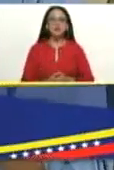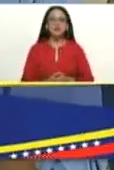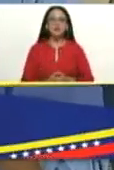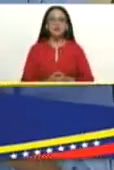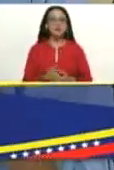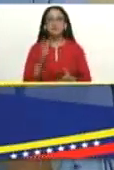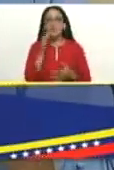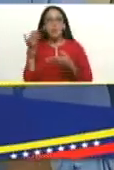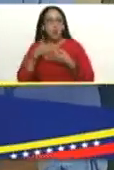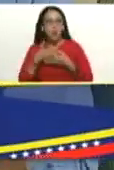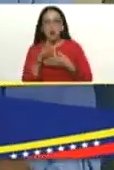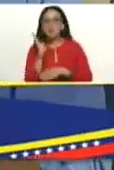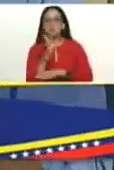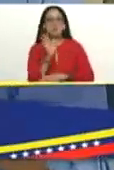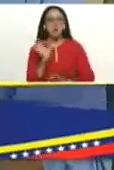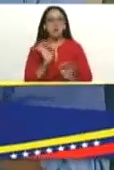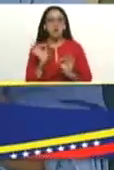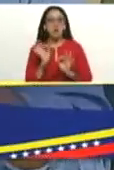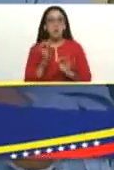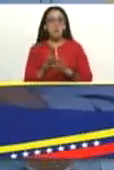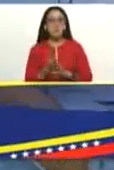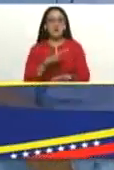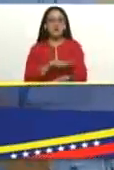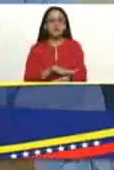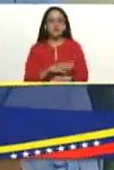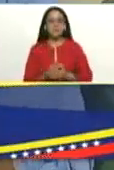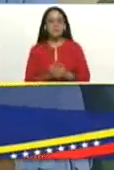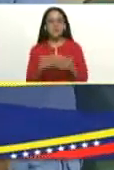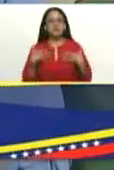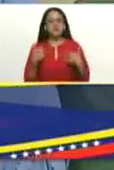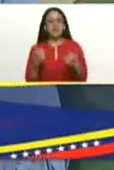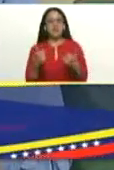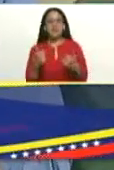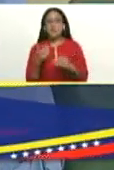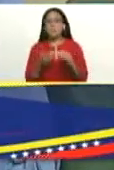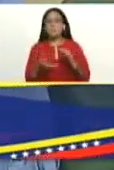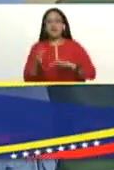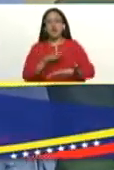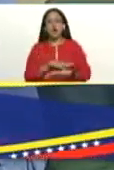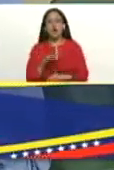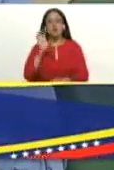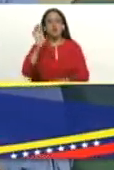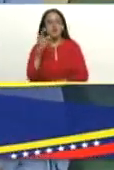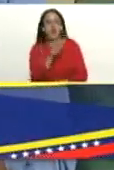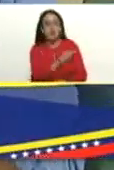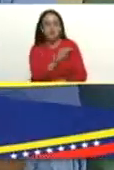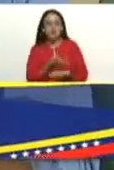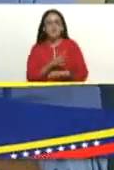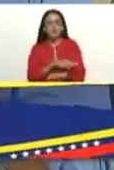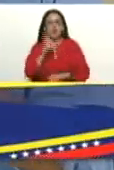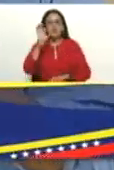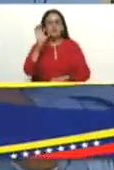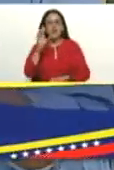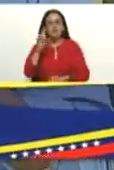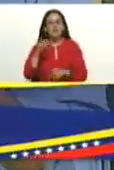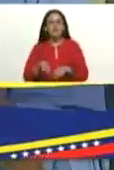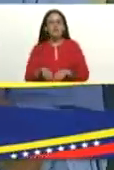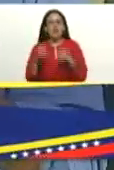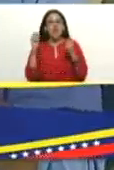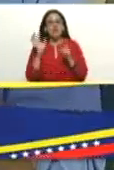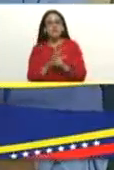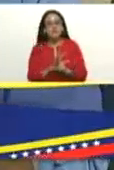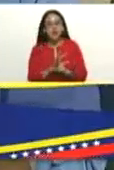sin bloqueos, sin sanciones, y dejó los peores indicadores de salud. Éramos el peor estado en vacunación, el peor estado en índices de violencia,